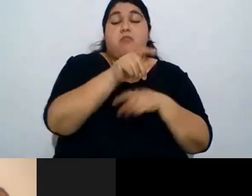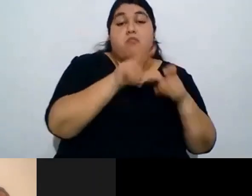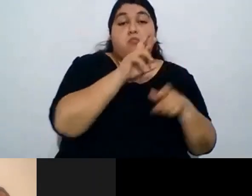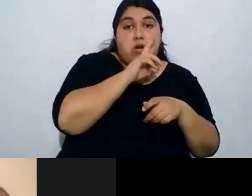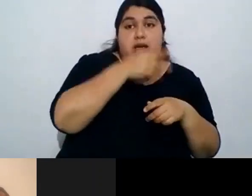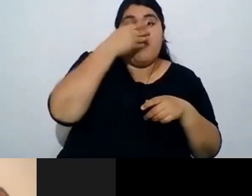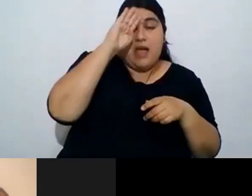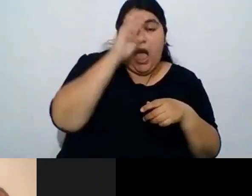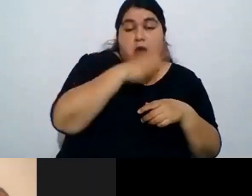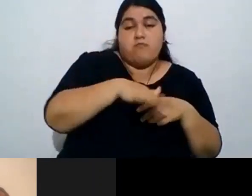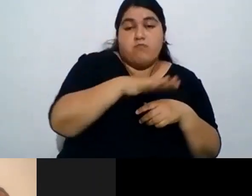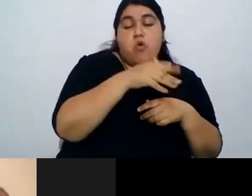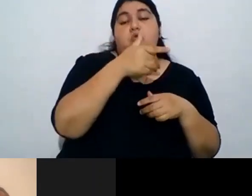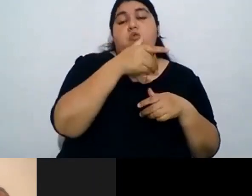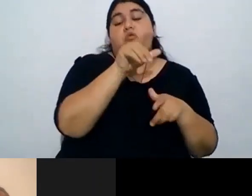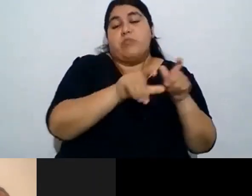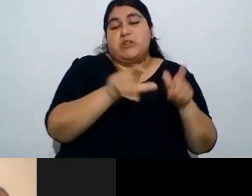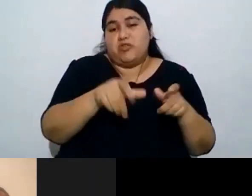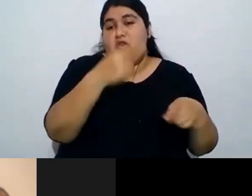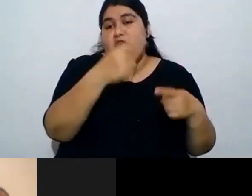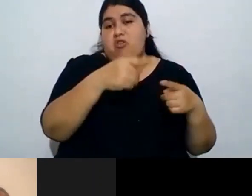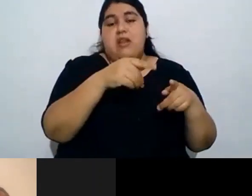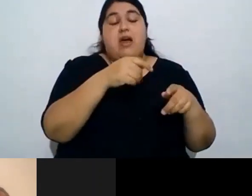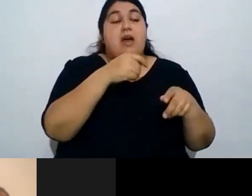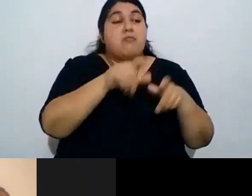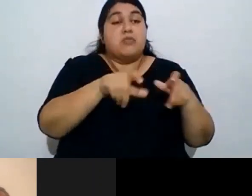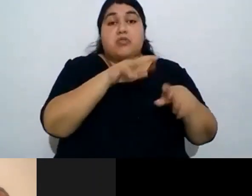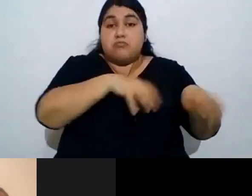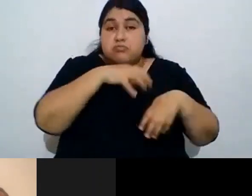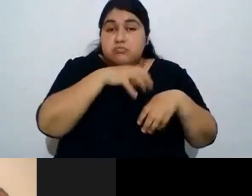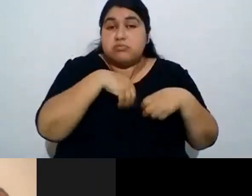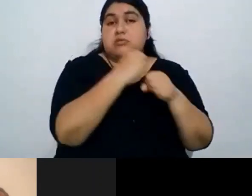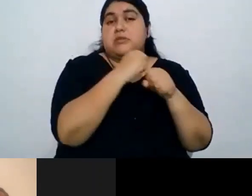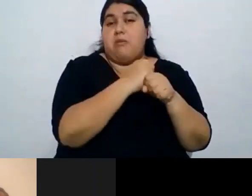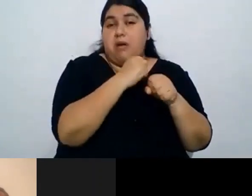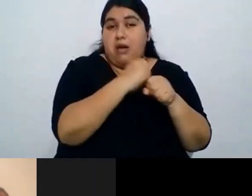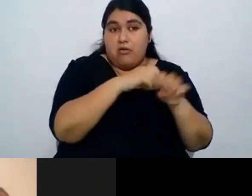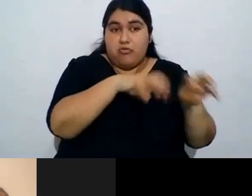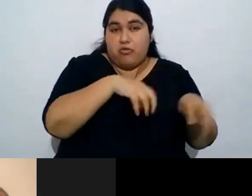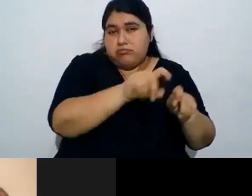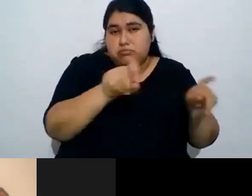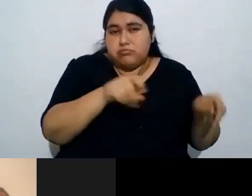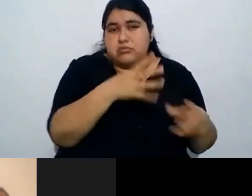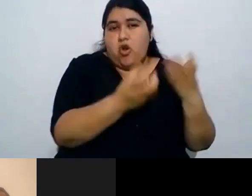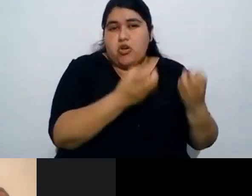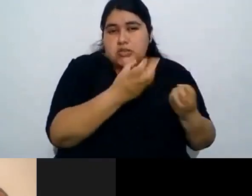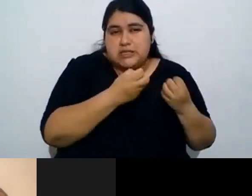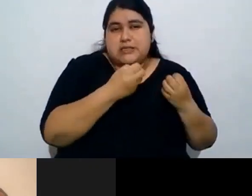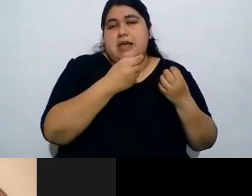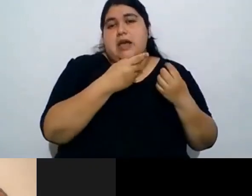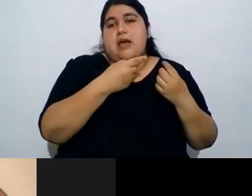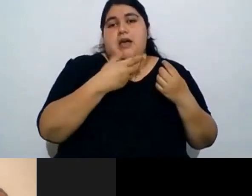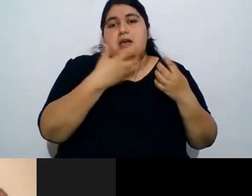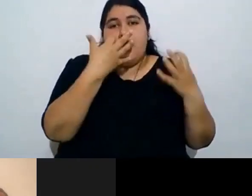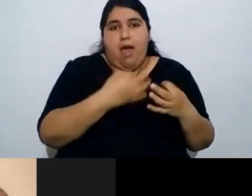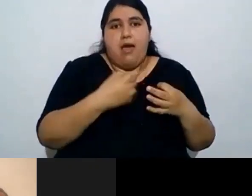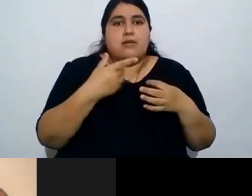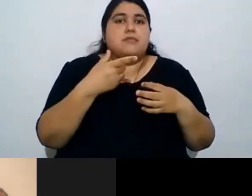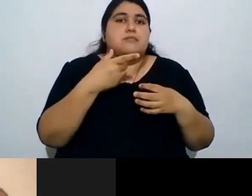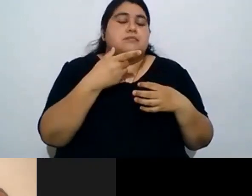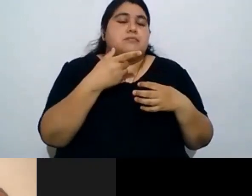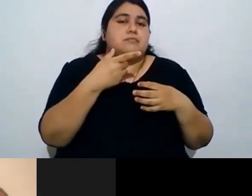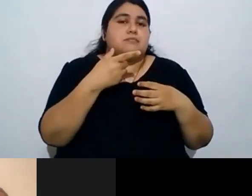el campo van cultivando, van a bajar su fruta, van a cosechar, van a encontrarse con su ganado,